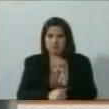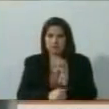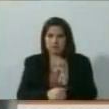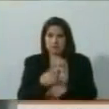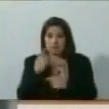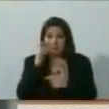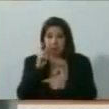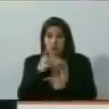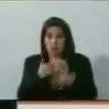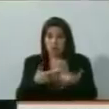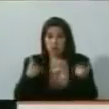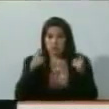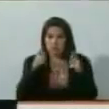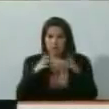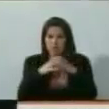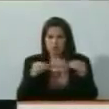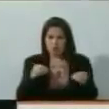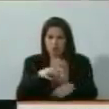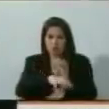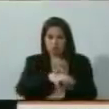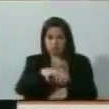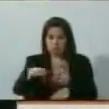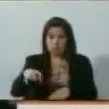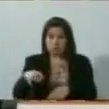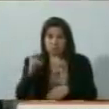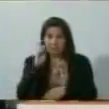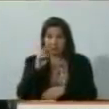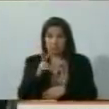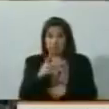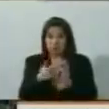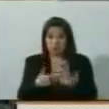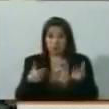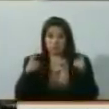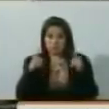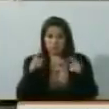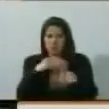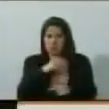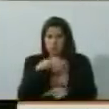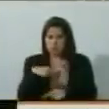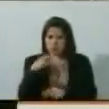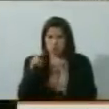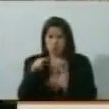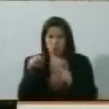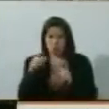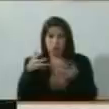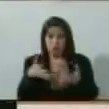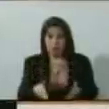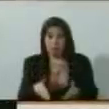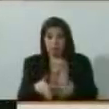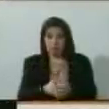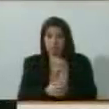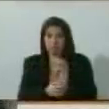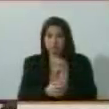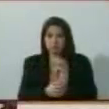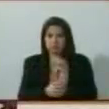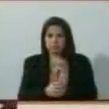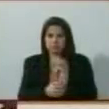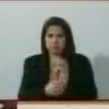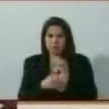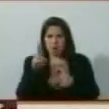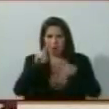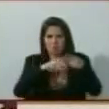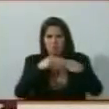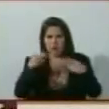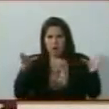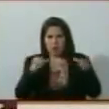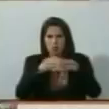a todas las naciones por donde pasaron. Y rendirnos. No, carajo, no. Eso no existe. Numeral